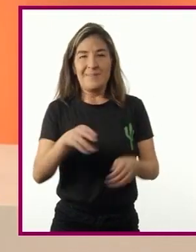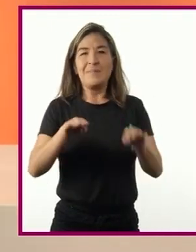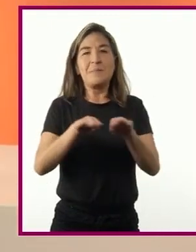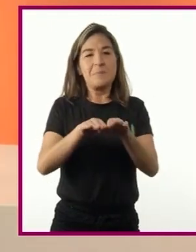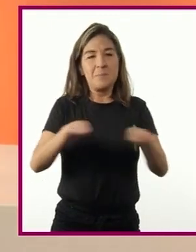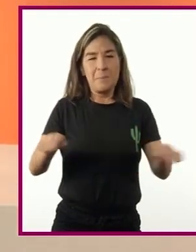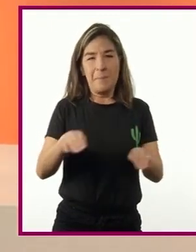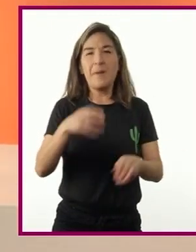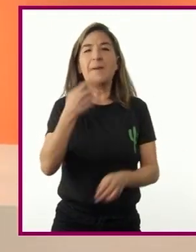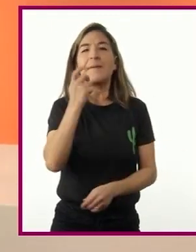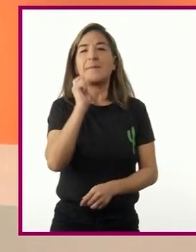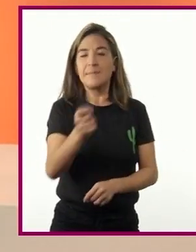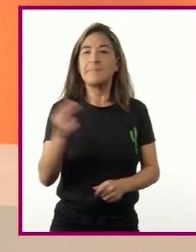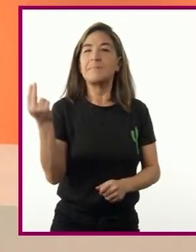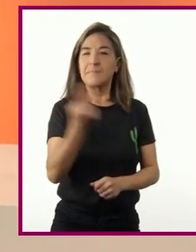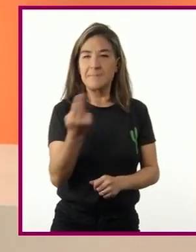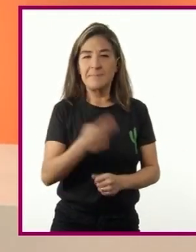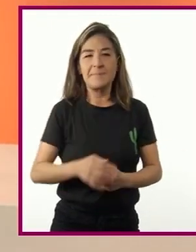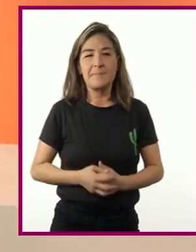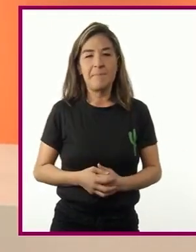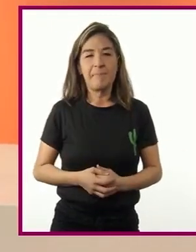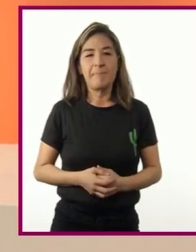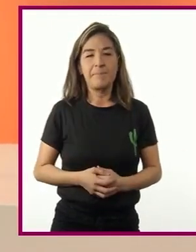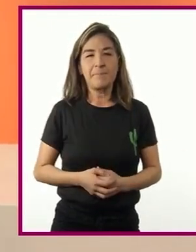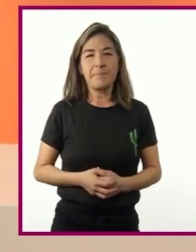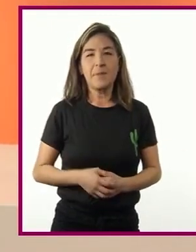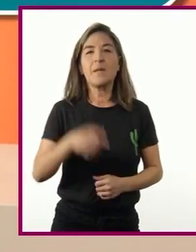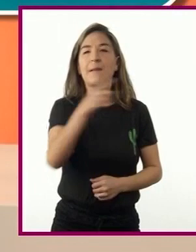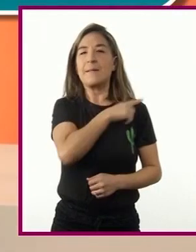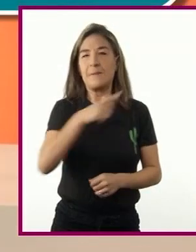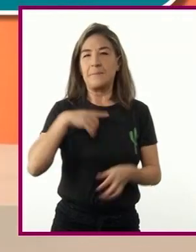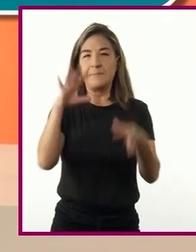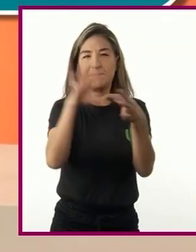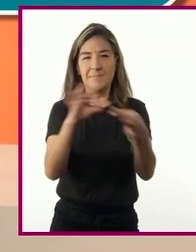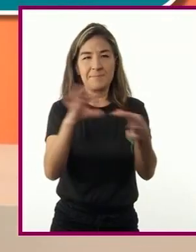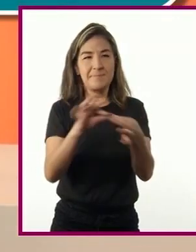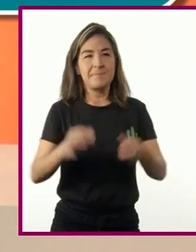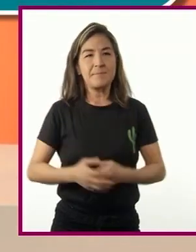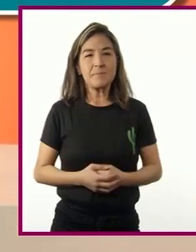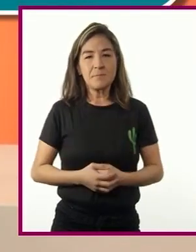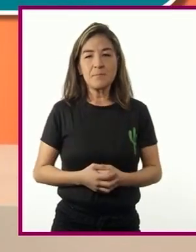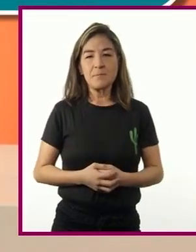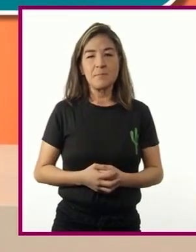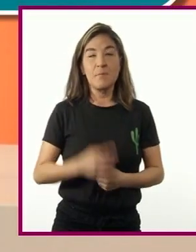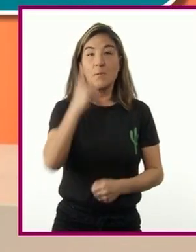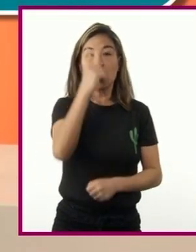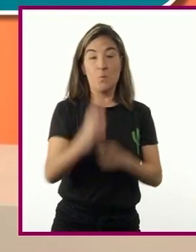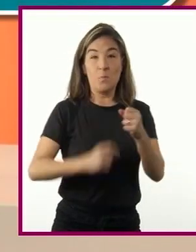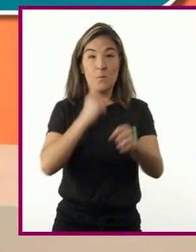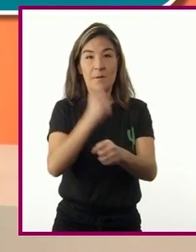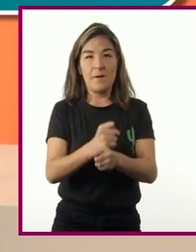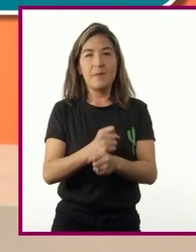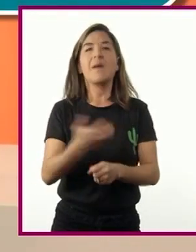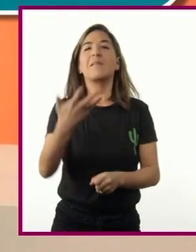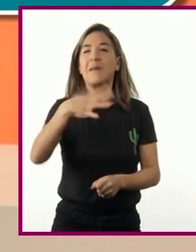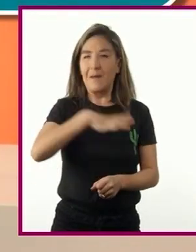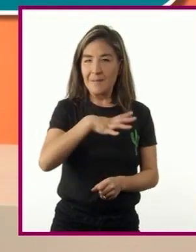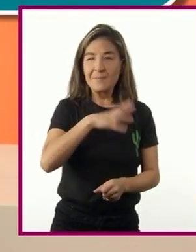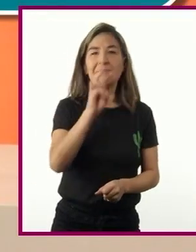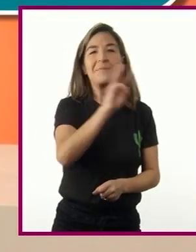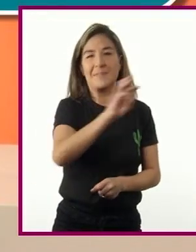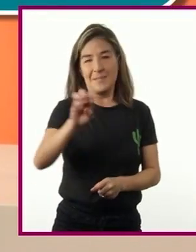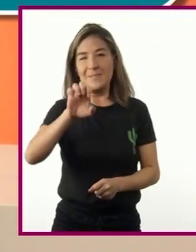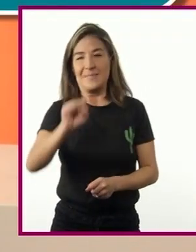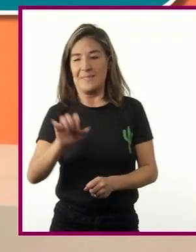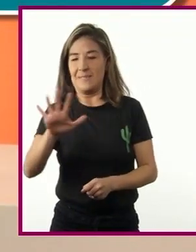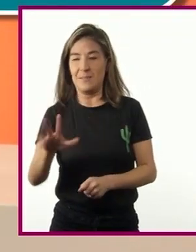medida, solo es necesario realizar esta afirmación. Un año tiene 365